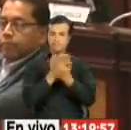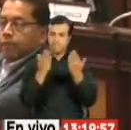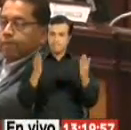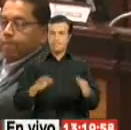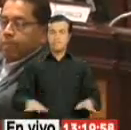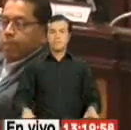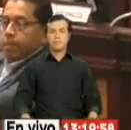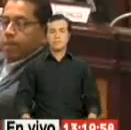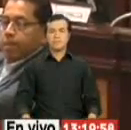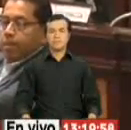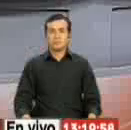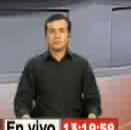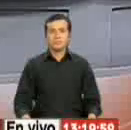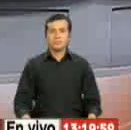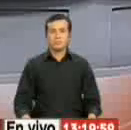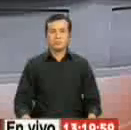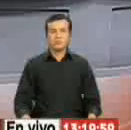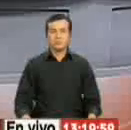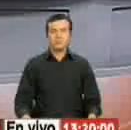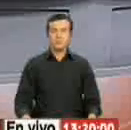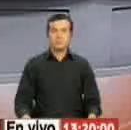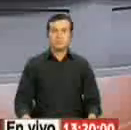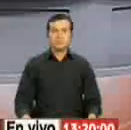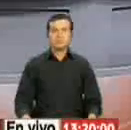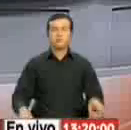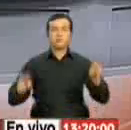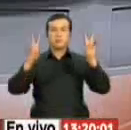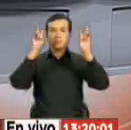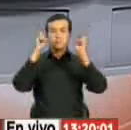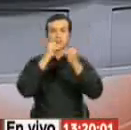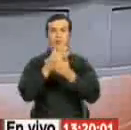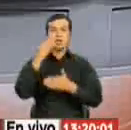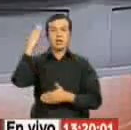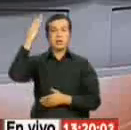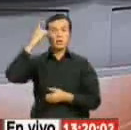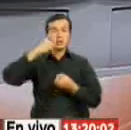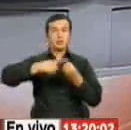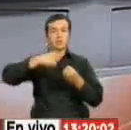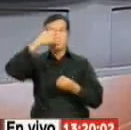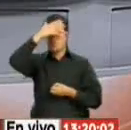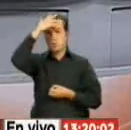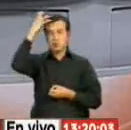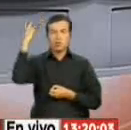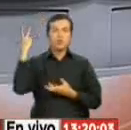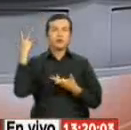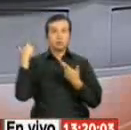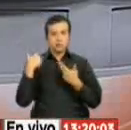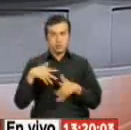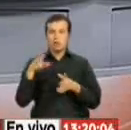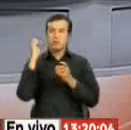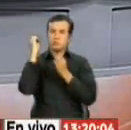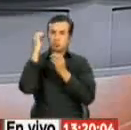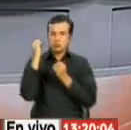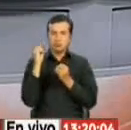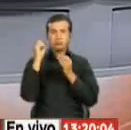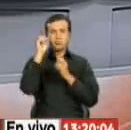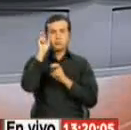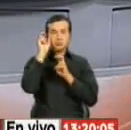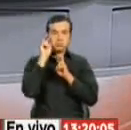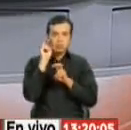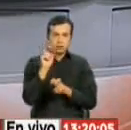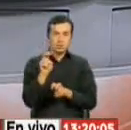césar garcía en otro tema les contamos que el alcalde de quito mauricio rodas rindió su versión y una investigación